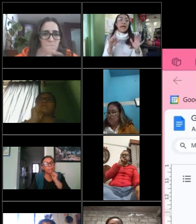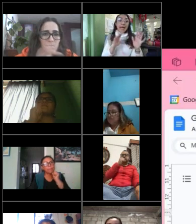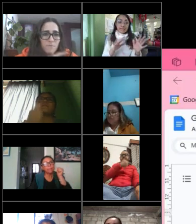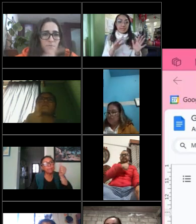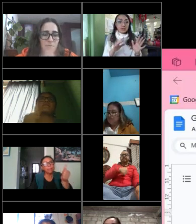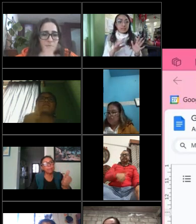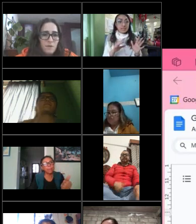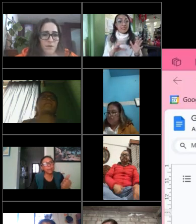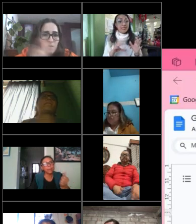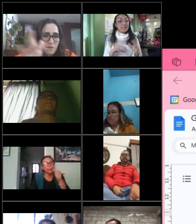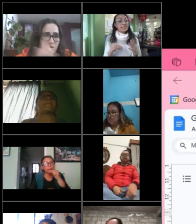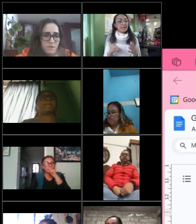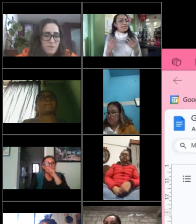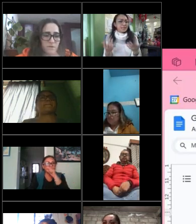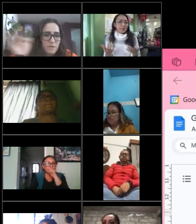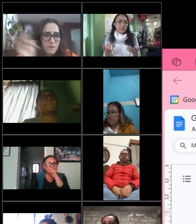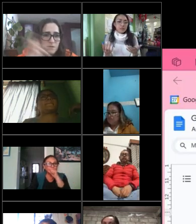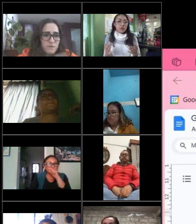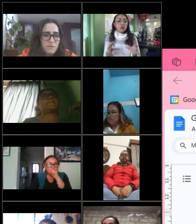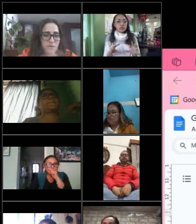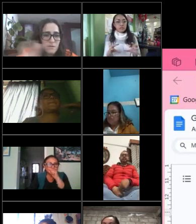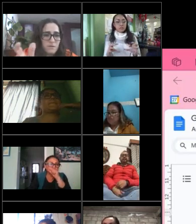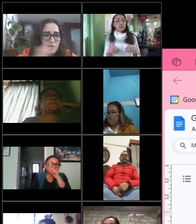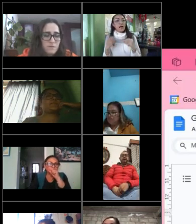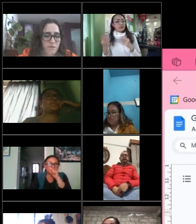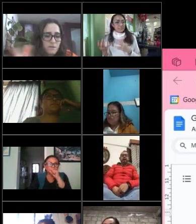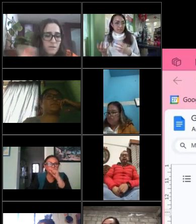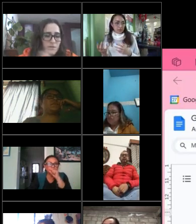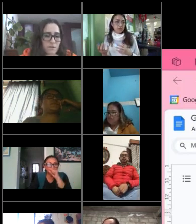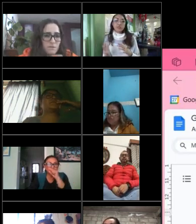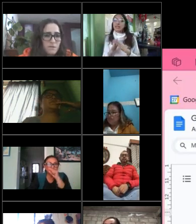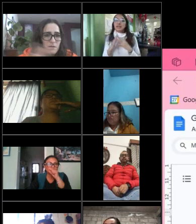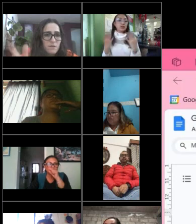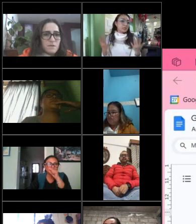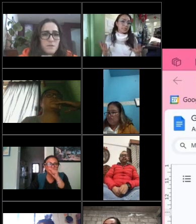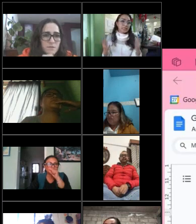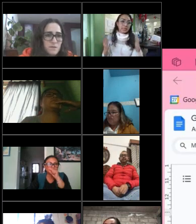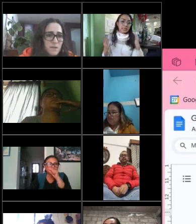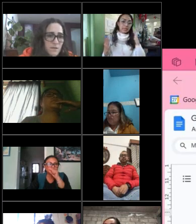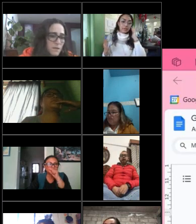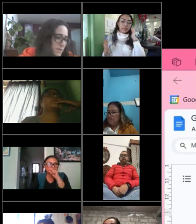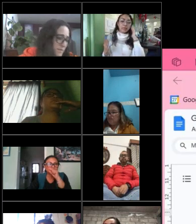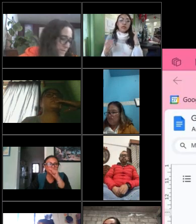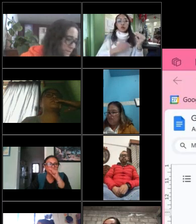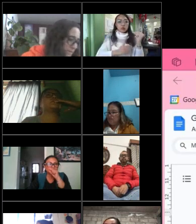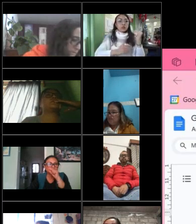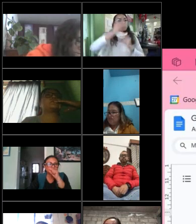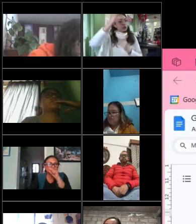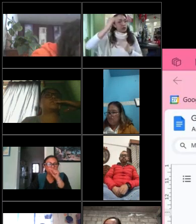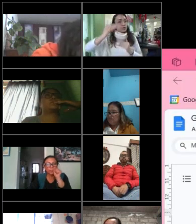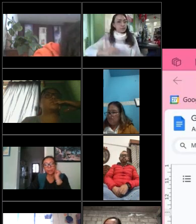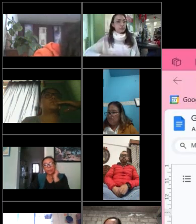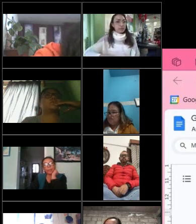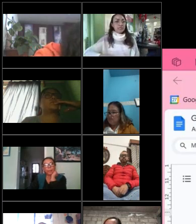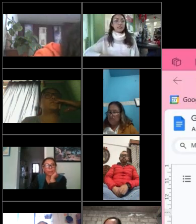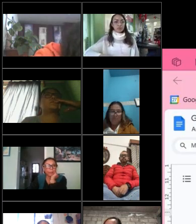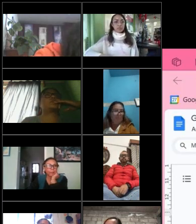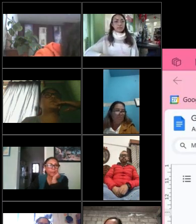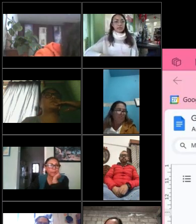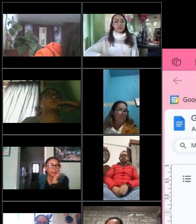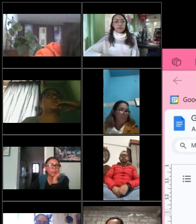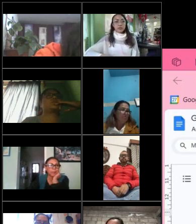Entonces, esas son señas generales. Generalmente son conceptos abstractos que no tienen nada que ver con ninguna de las